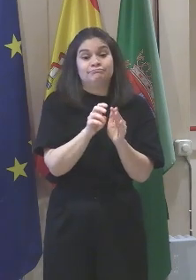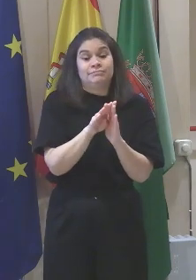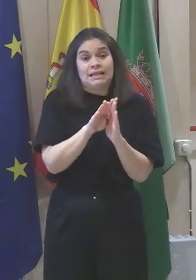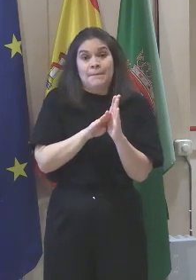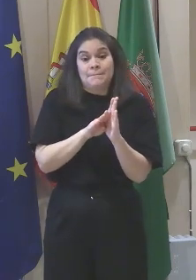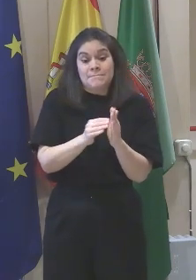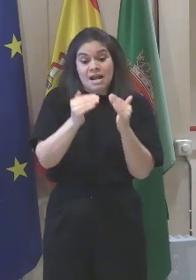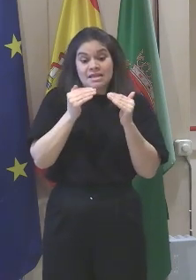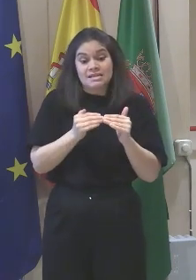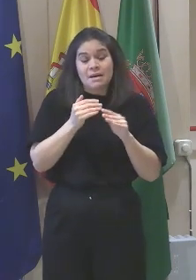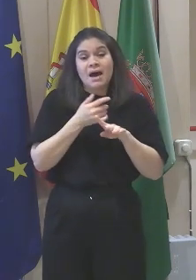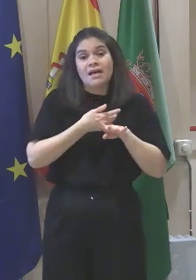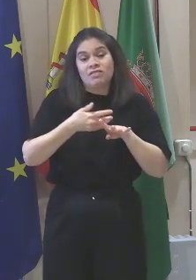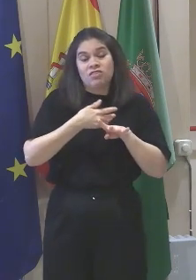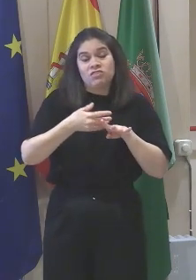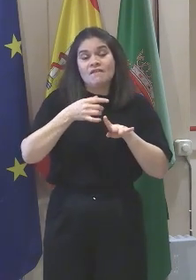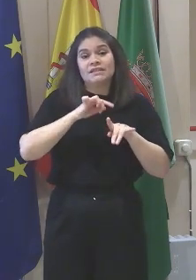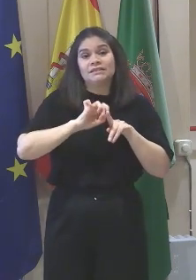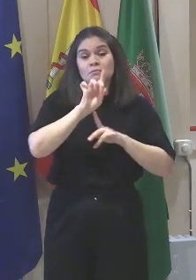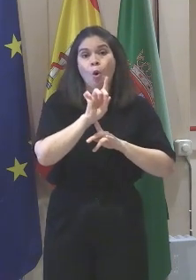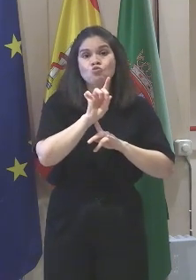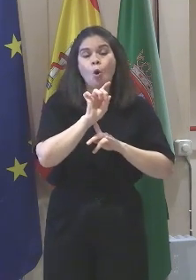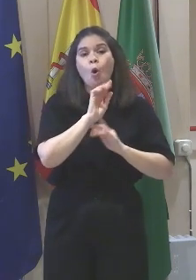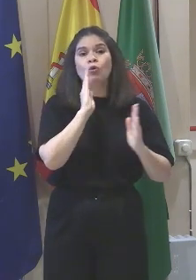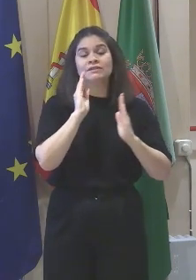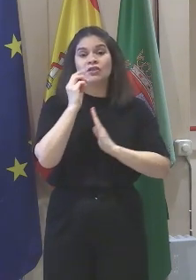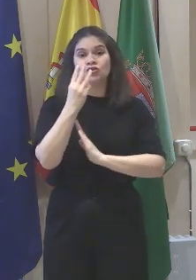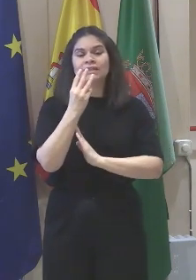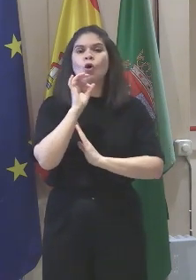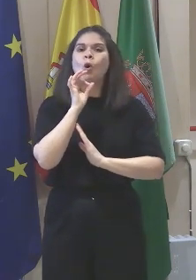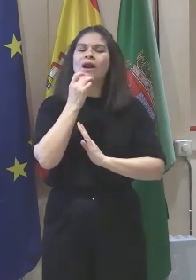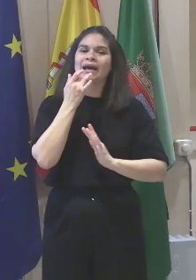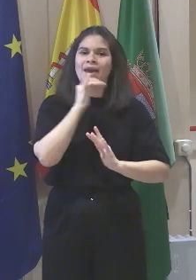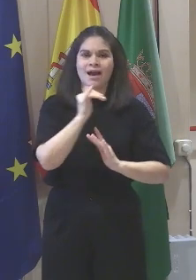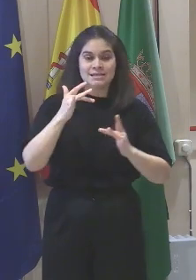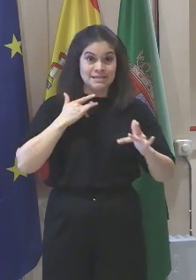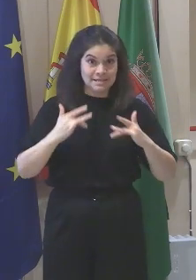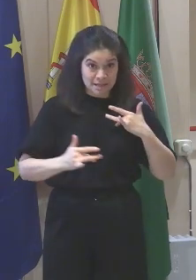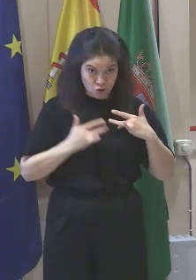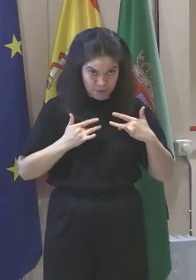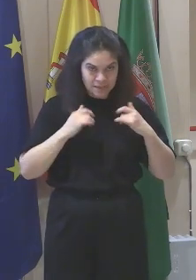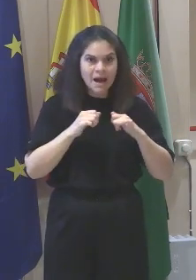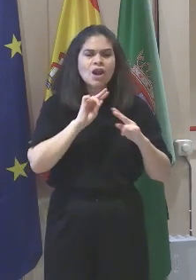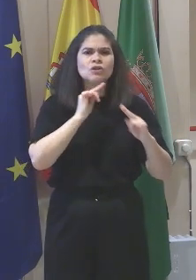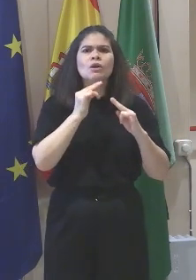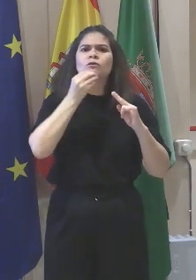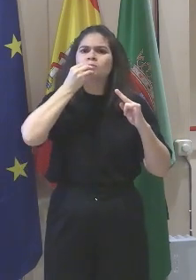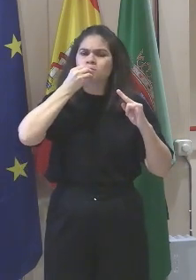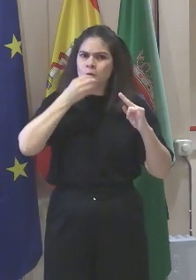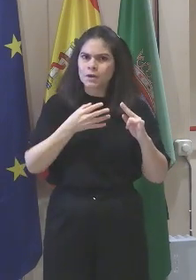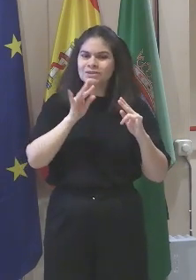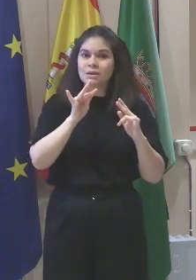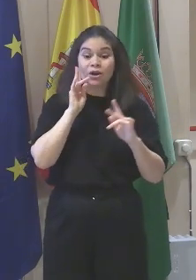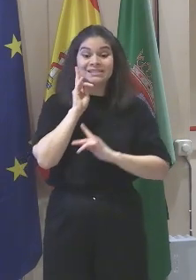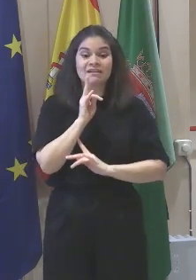1, estadio 3 o, dicho de otra manera, diabetes tipo 1 sintomática. Los resultados fueron muy esperanzadores porque lo que